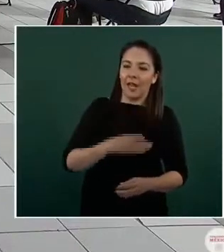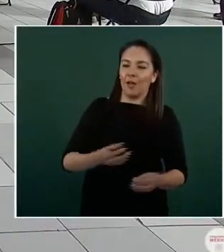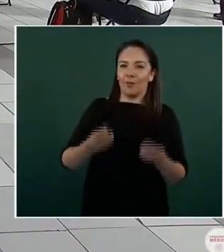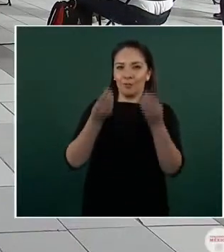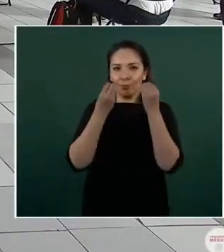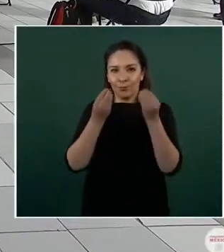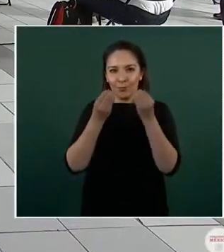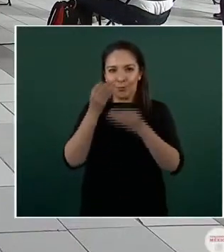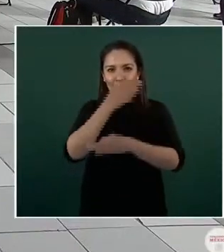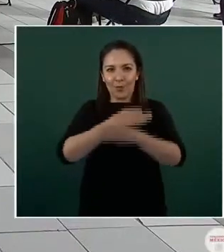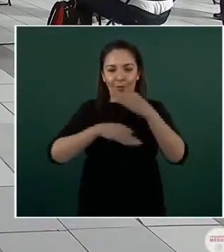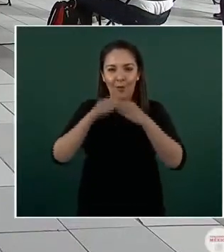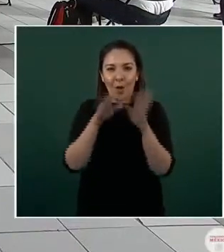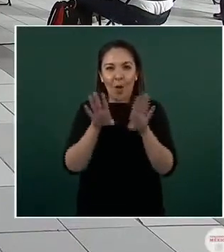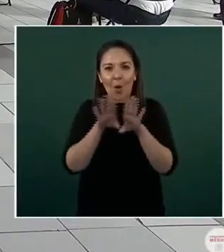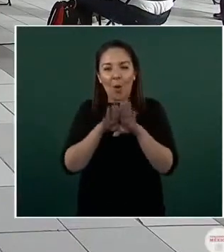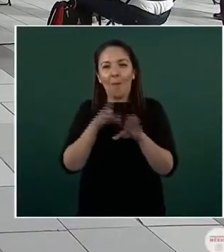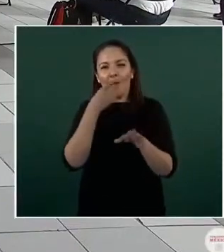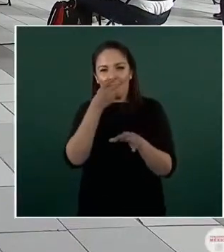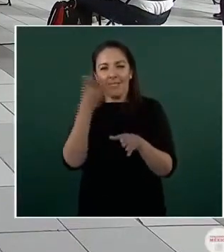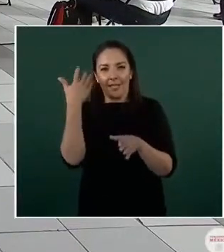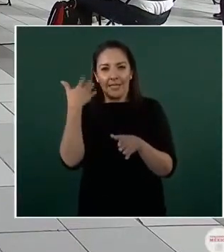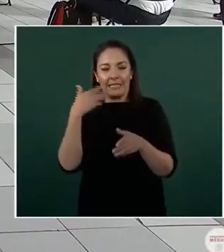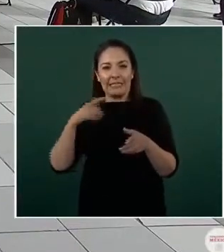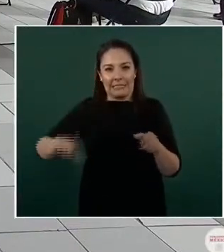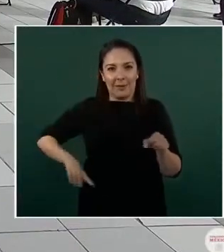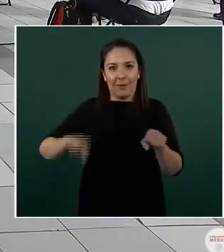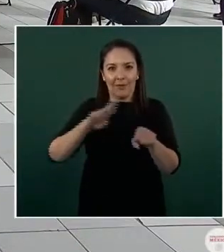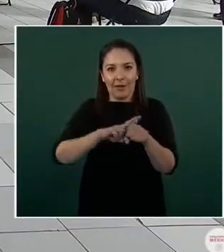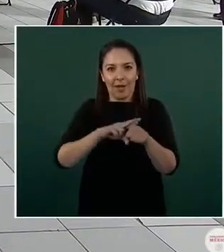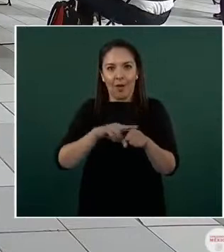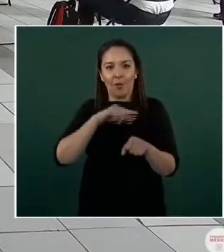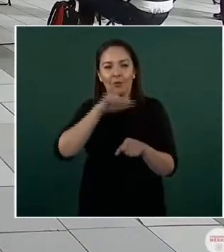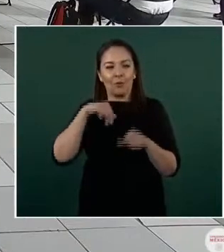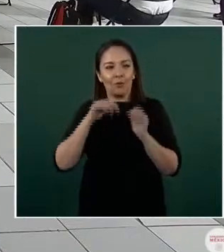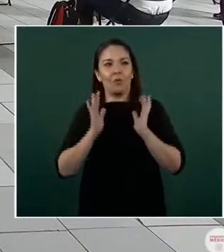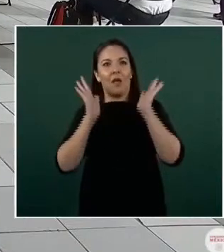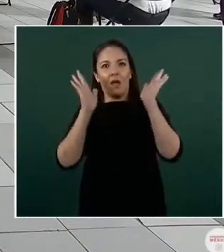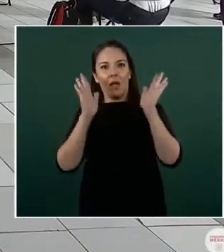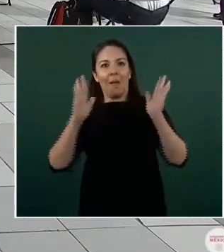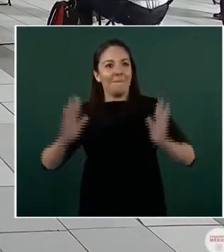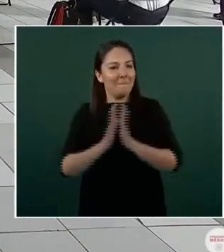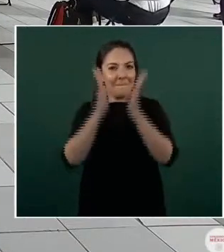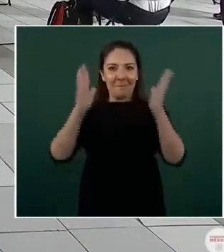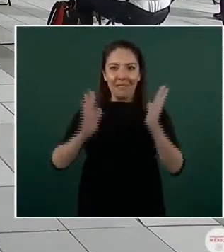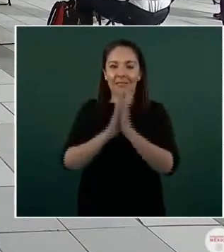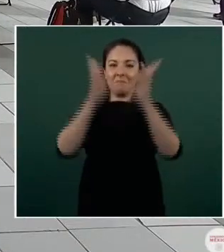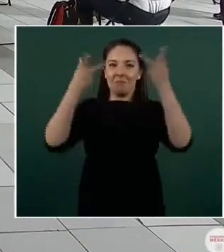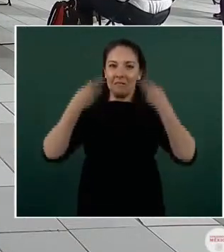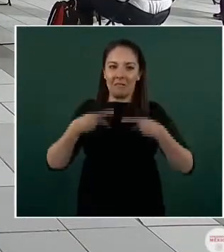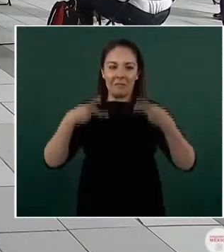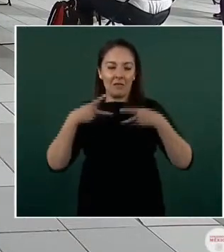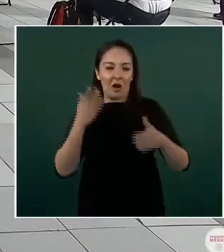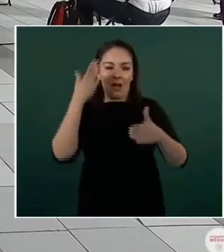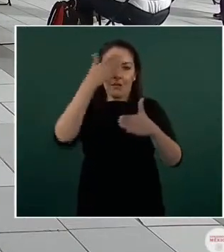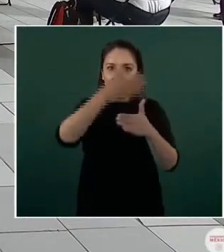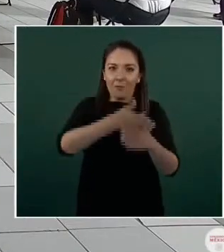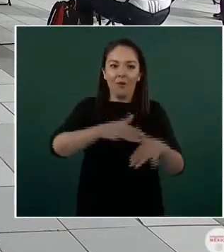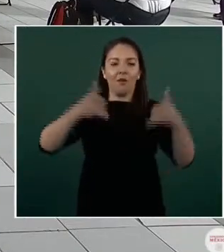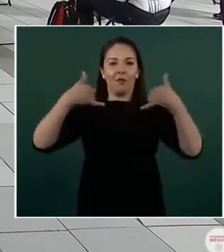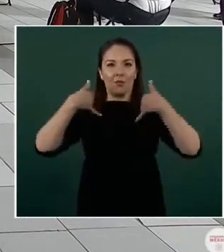porque, sí, como decía el gobernador, nos quedamos muy admirados de la participación y de